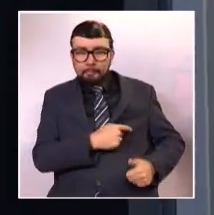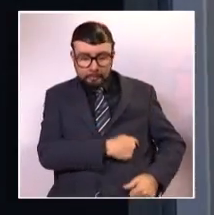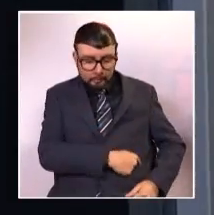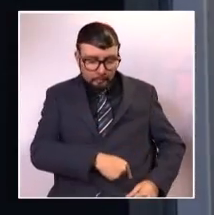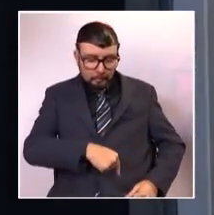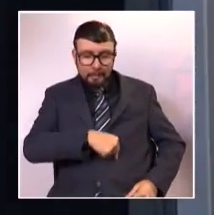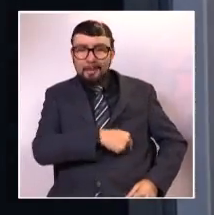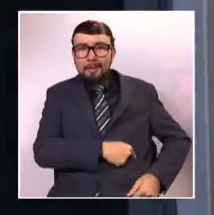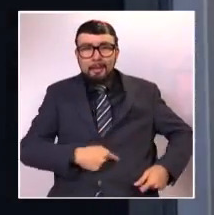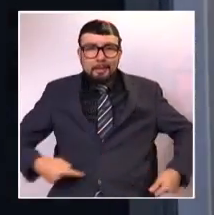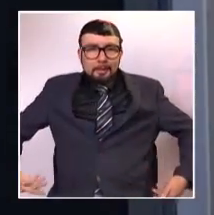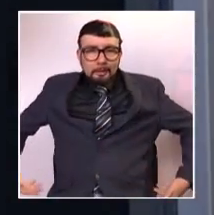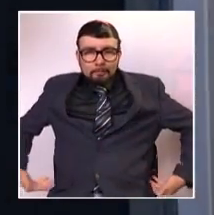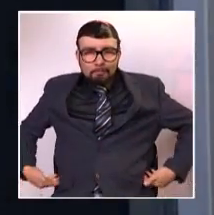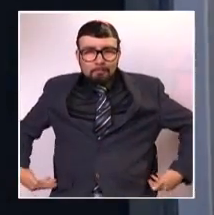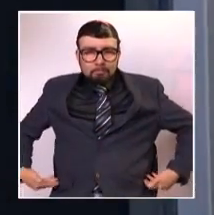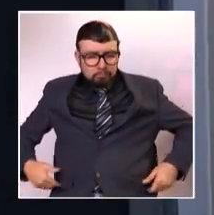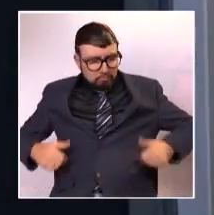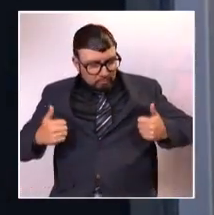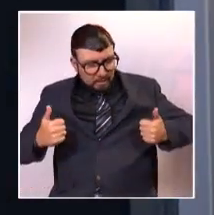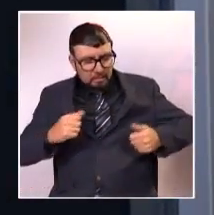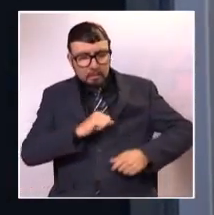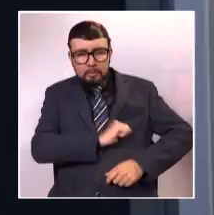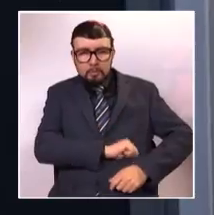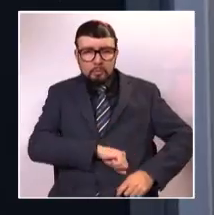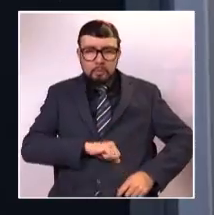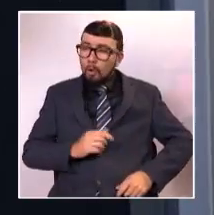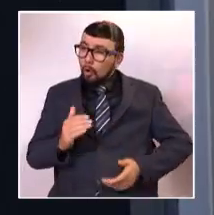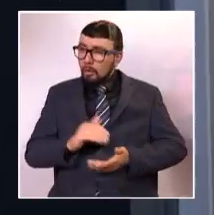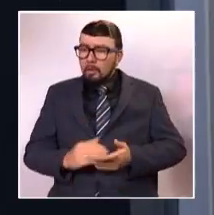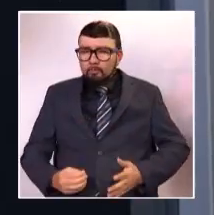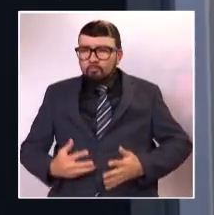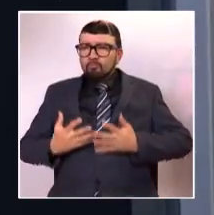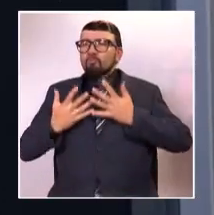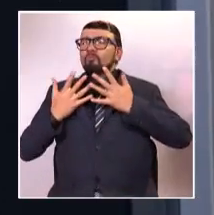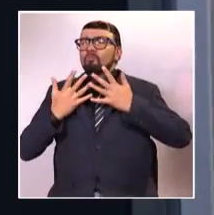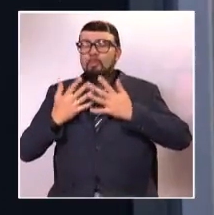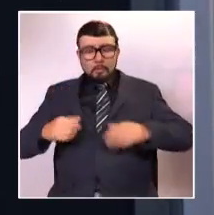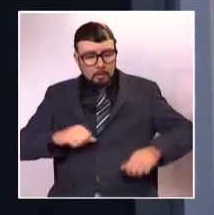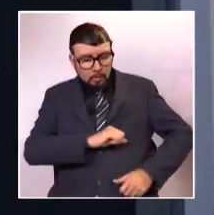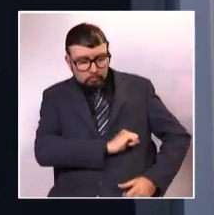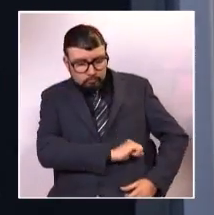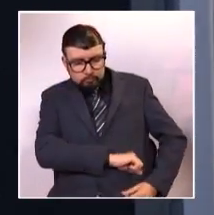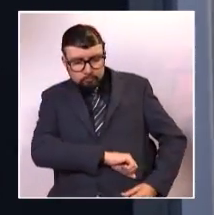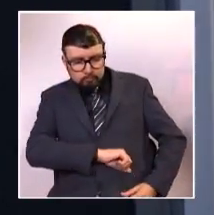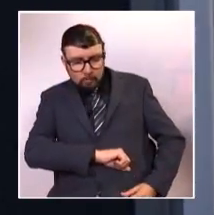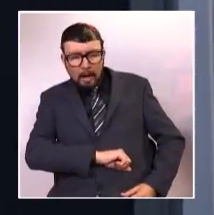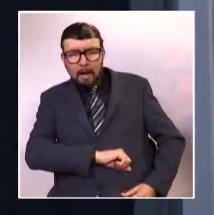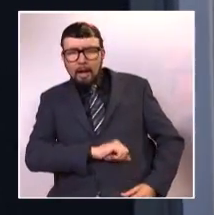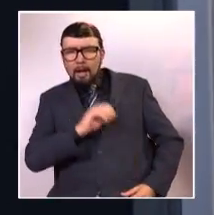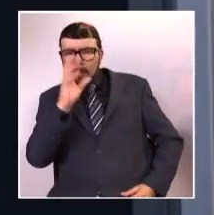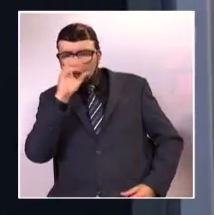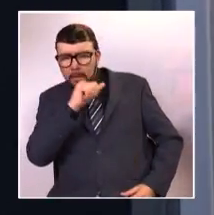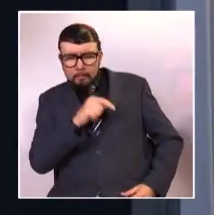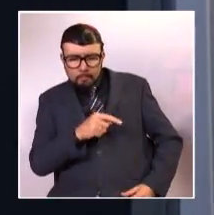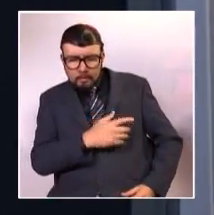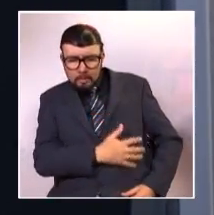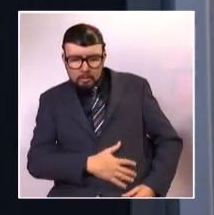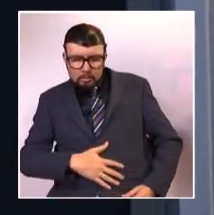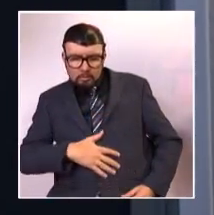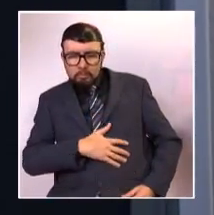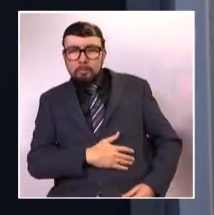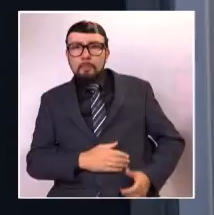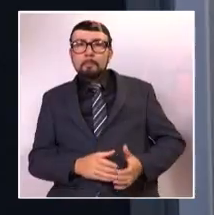riñón, y vemos que está muy bien. Vuelves a tomar otra vez. Y aquí en este lado izquierdo estudiamos también el